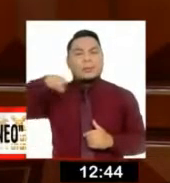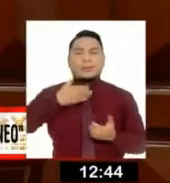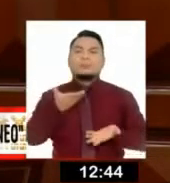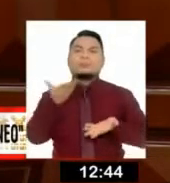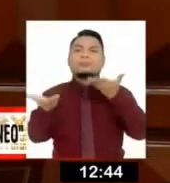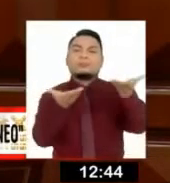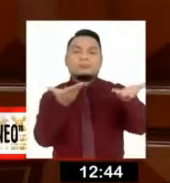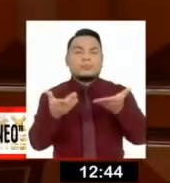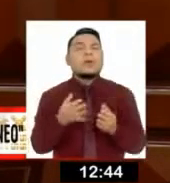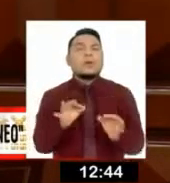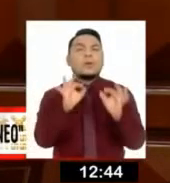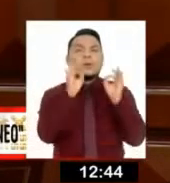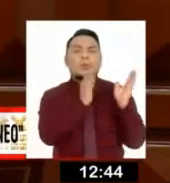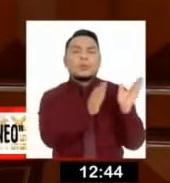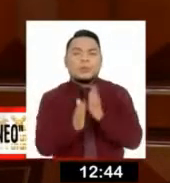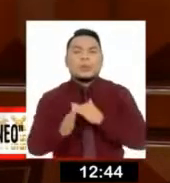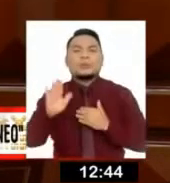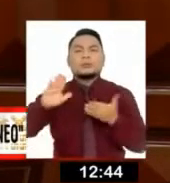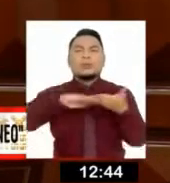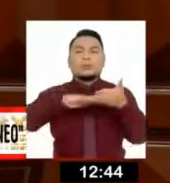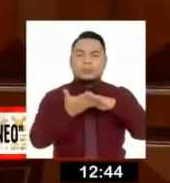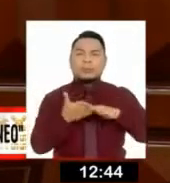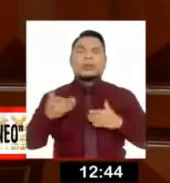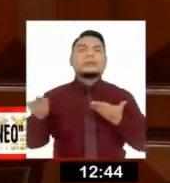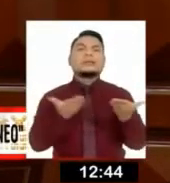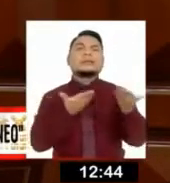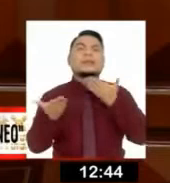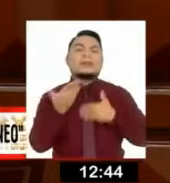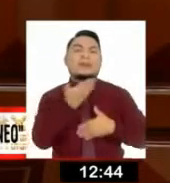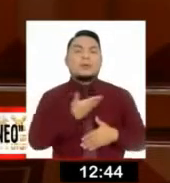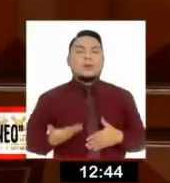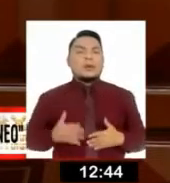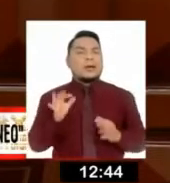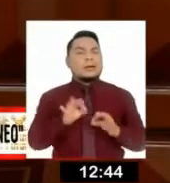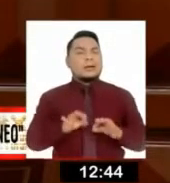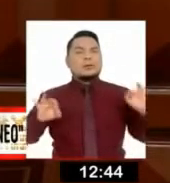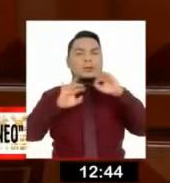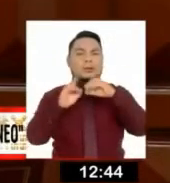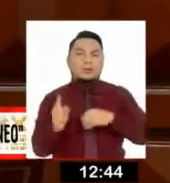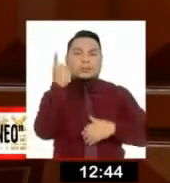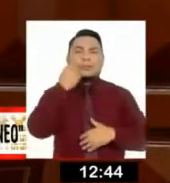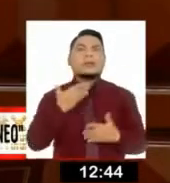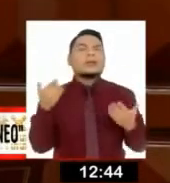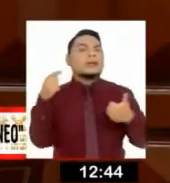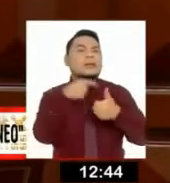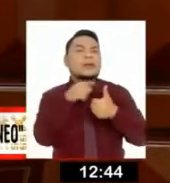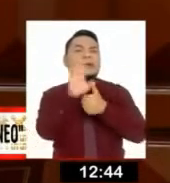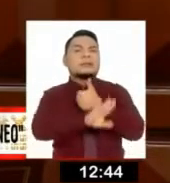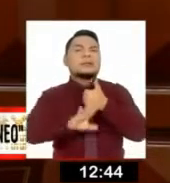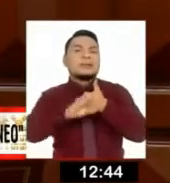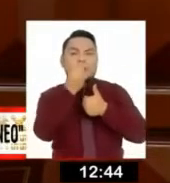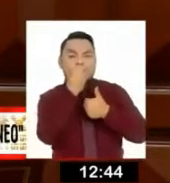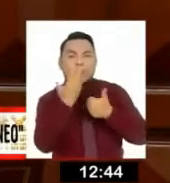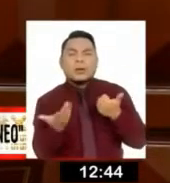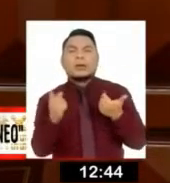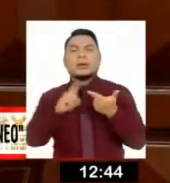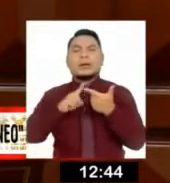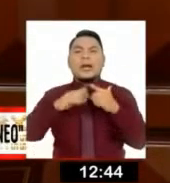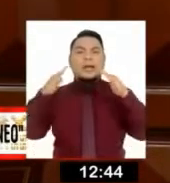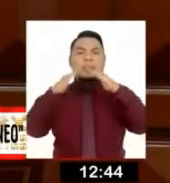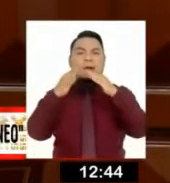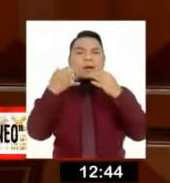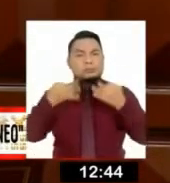distribuir adecuadamente entre su población los servicios públicos elementales, como son la seguridad alimentaria, la